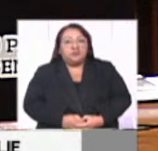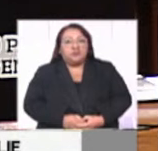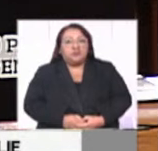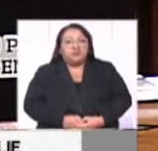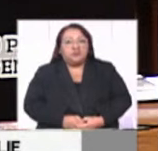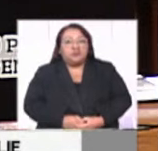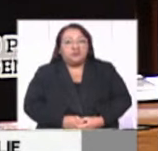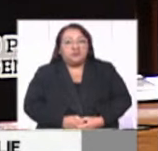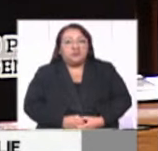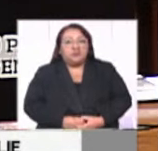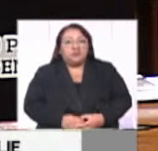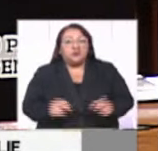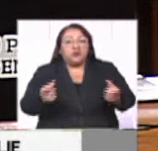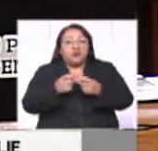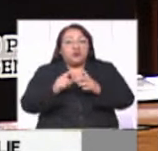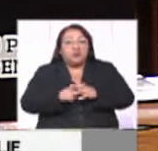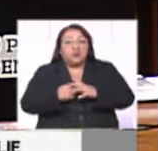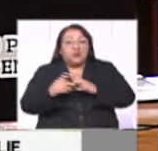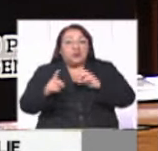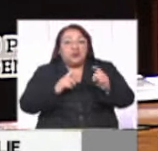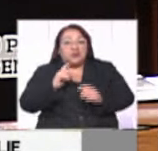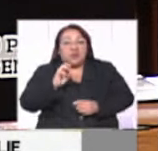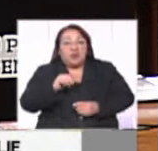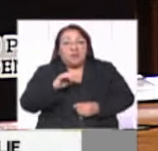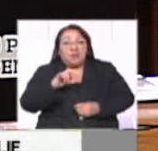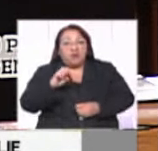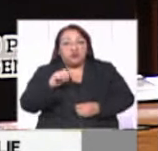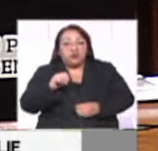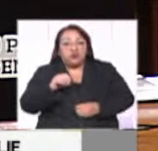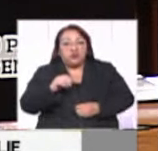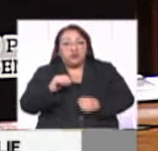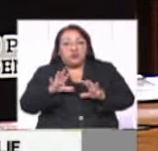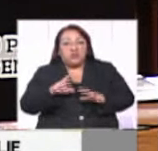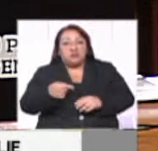congresistas, se va a dar inicio al debate de la moción de orden del día